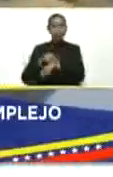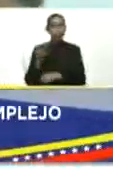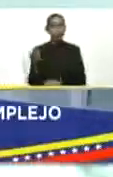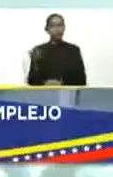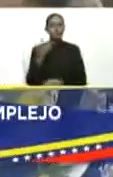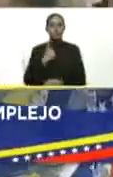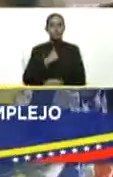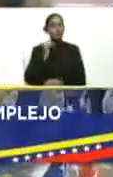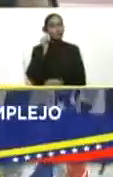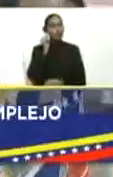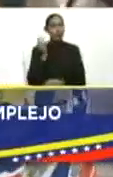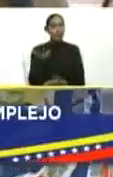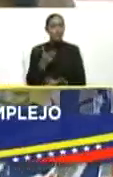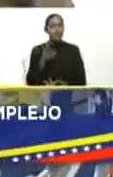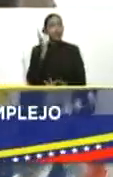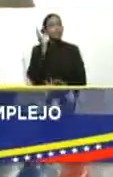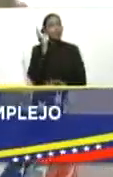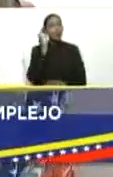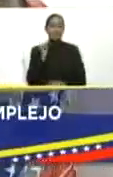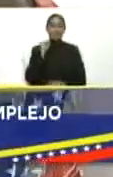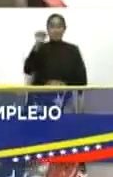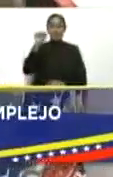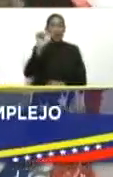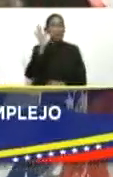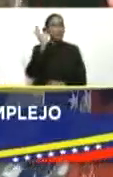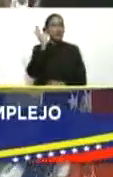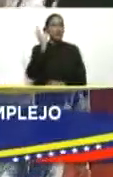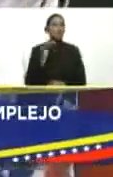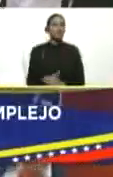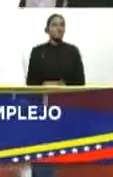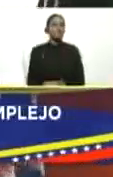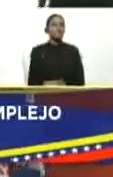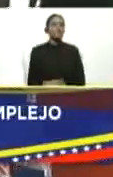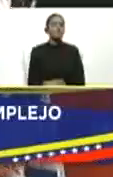batuta a las mujeres, adelante. Así es, que vivan las mujeres.